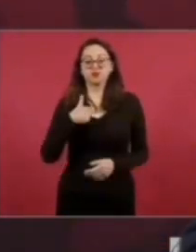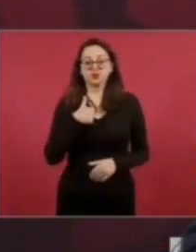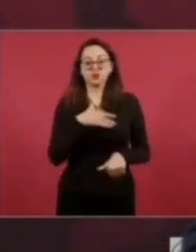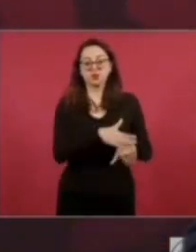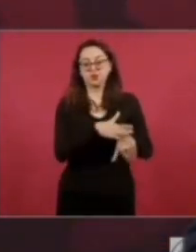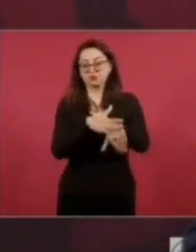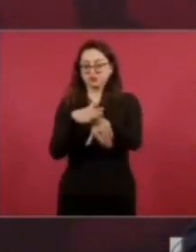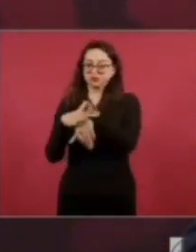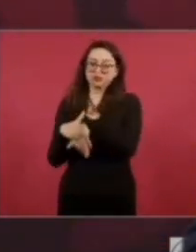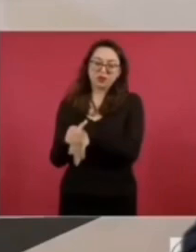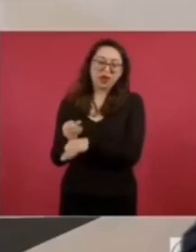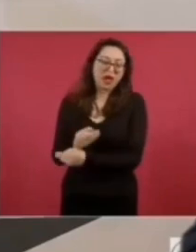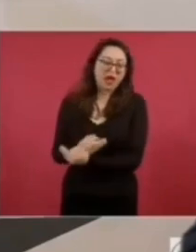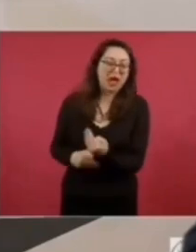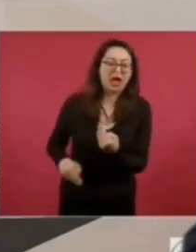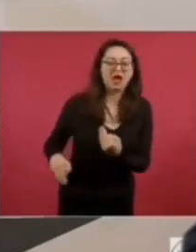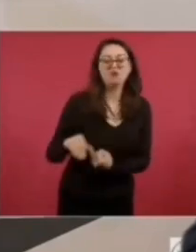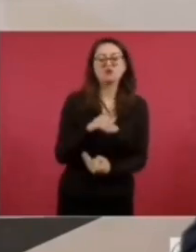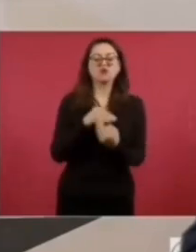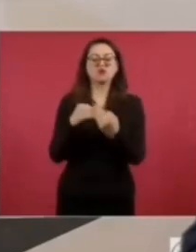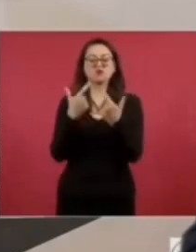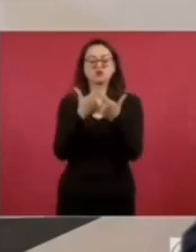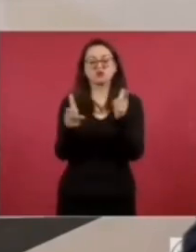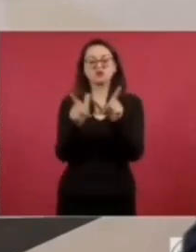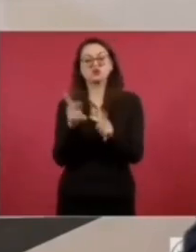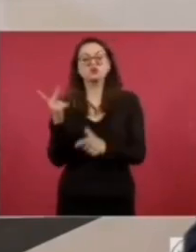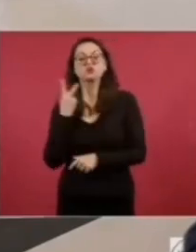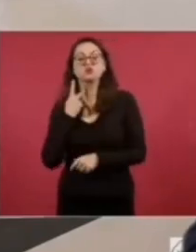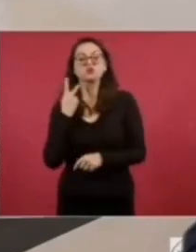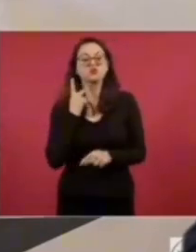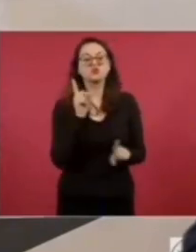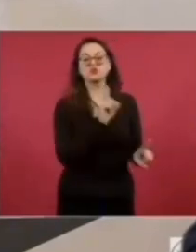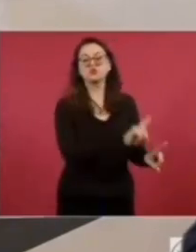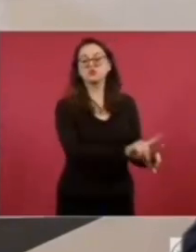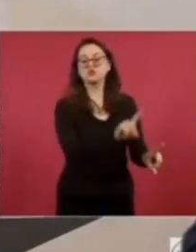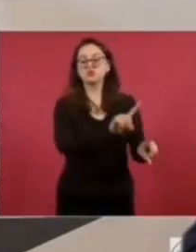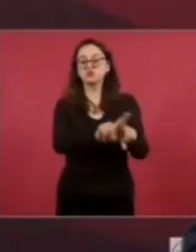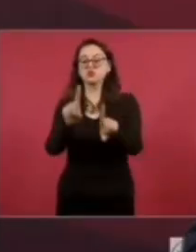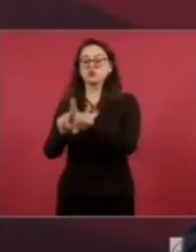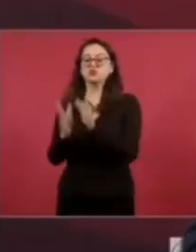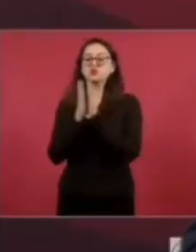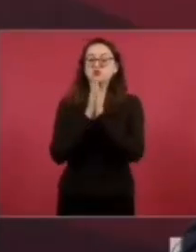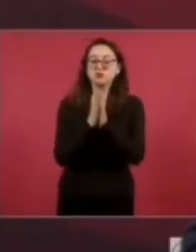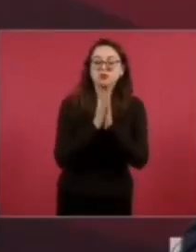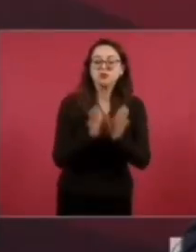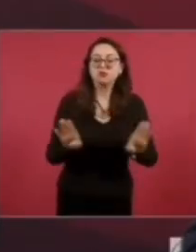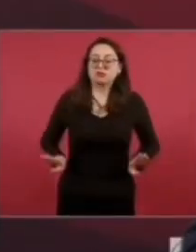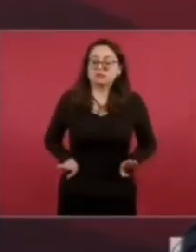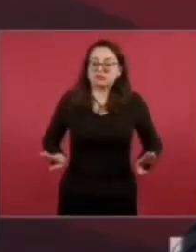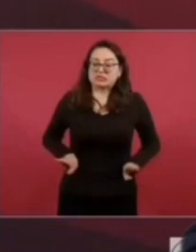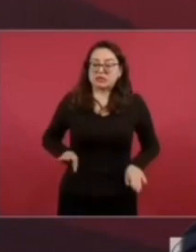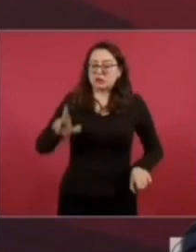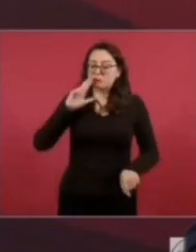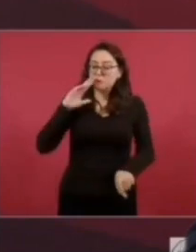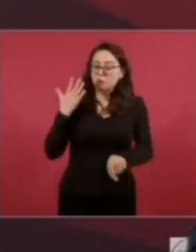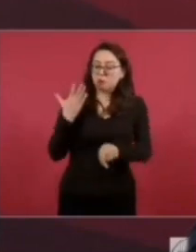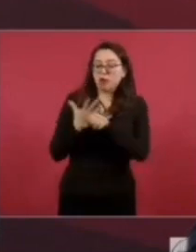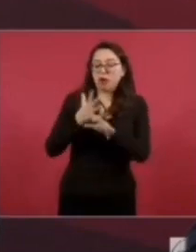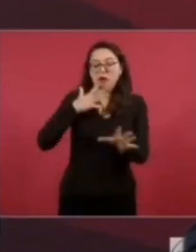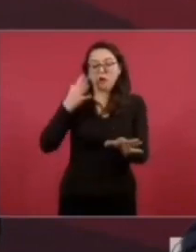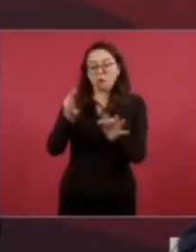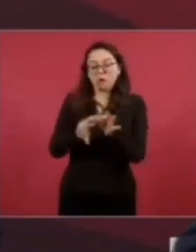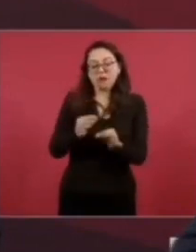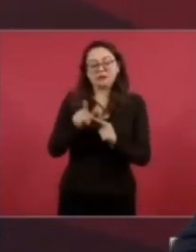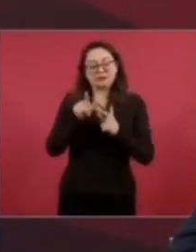antes del arranque de las campañas presiden iales y de las campañas para las nuevas gubernaturas al interior de la República ciertamente